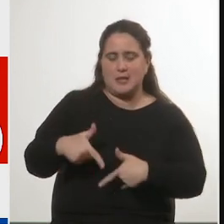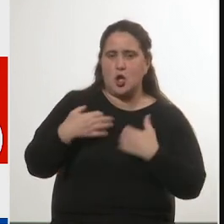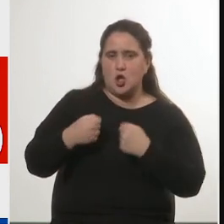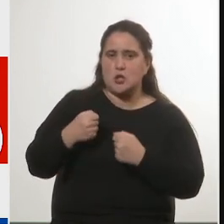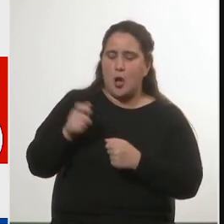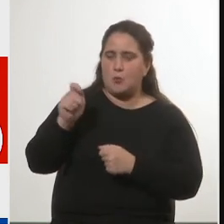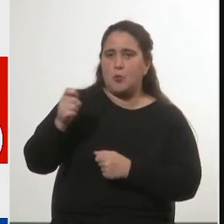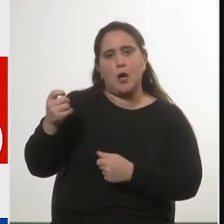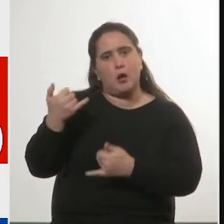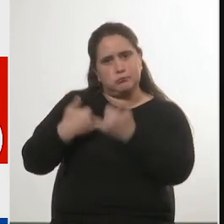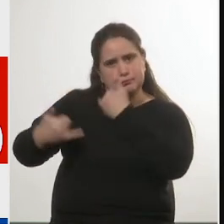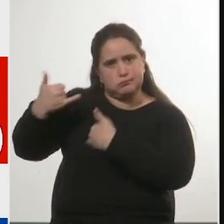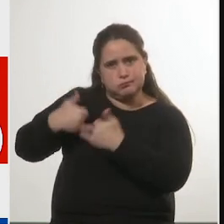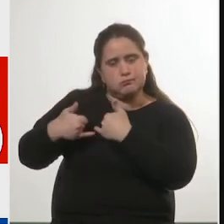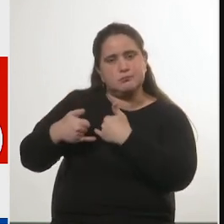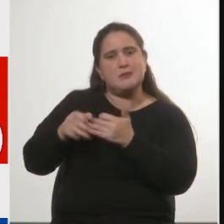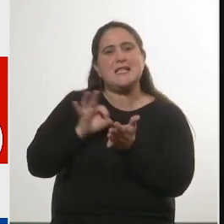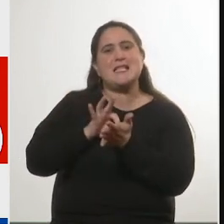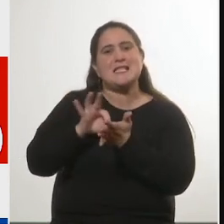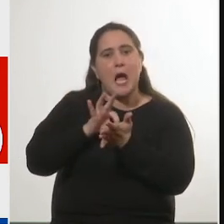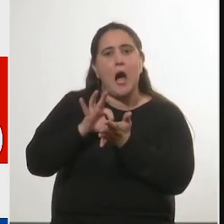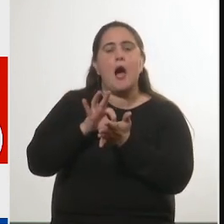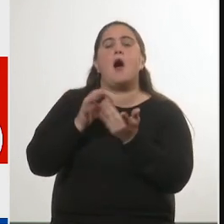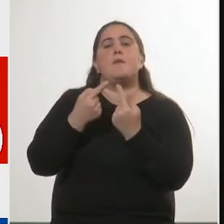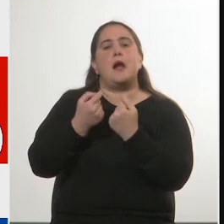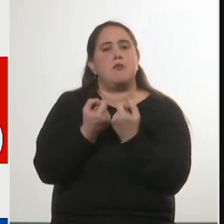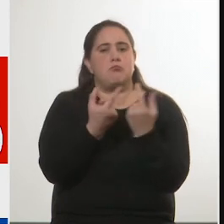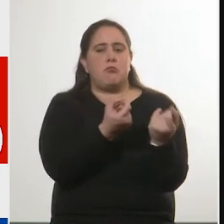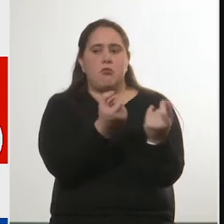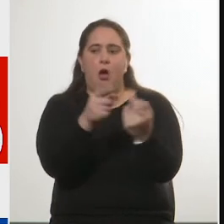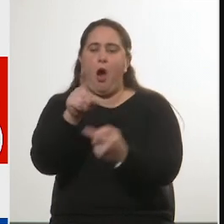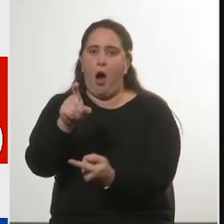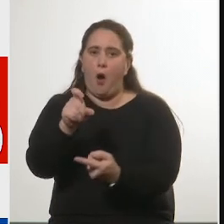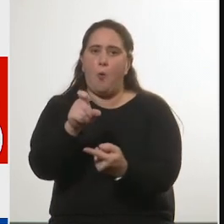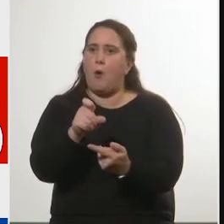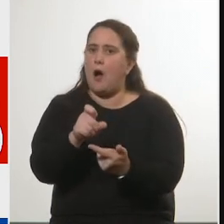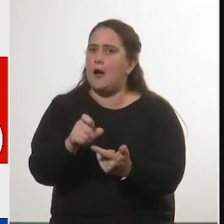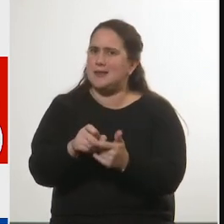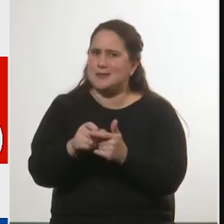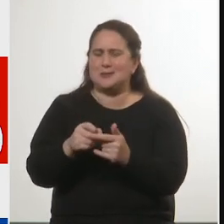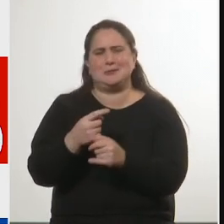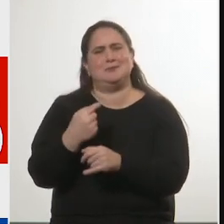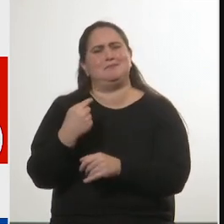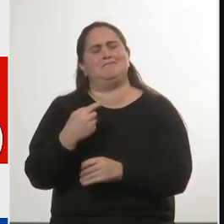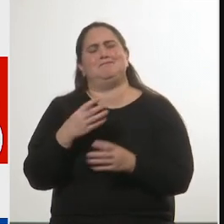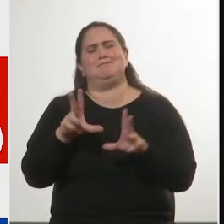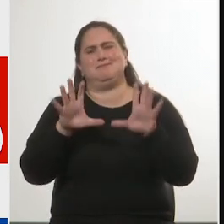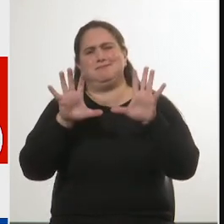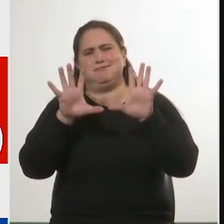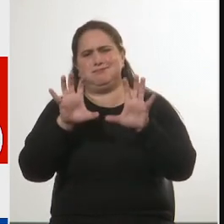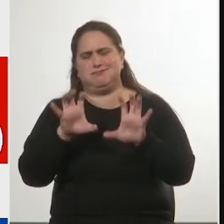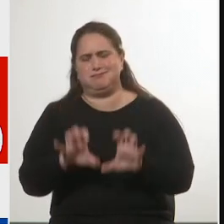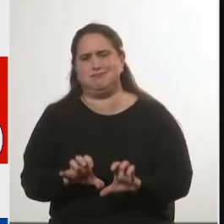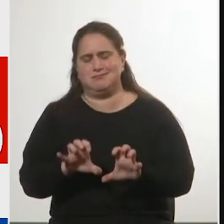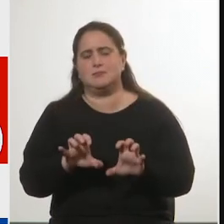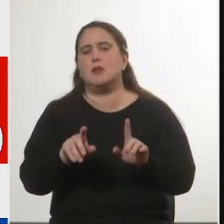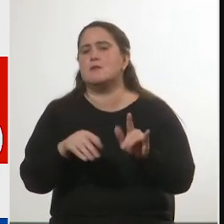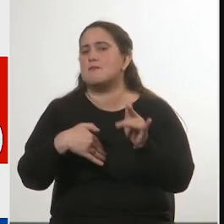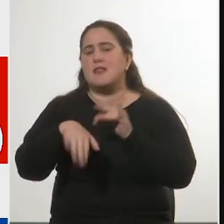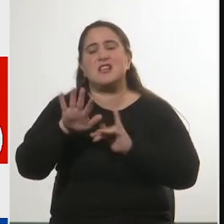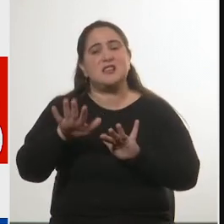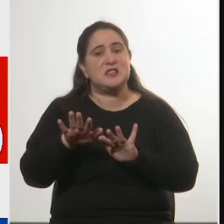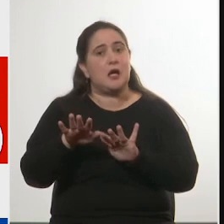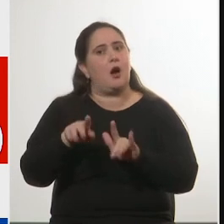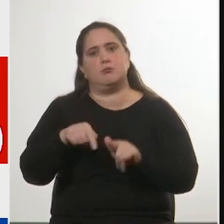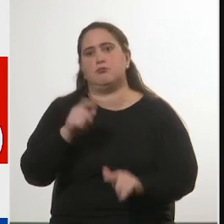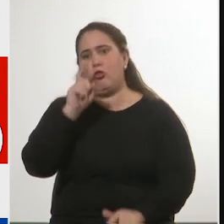de Salud Pública, los sistemas para entrega de agua se han visto severamente afectados, en particular lo que se refiere al